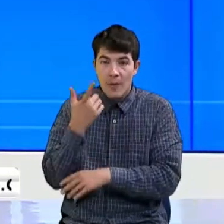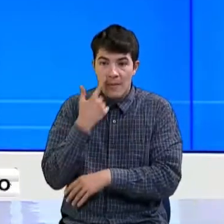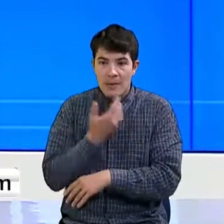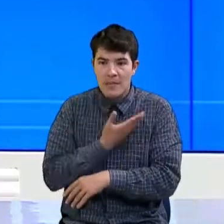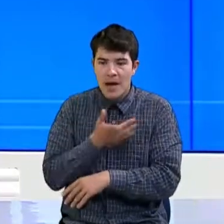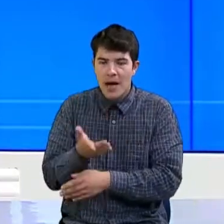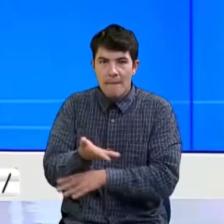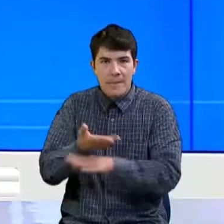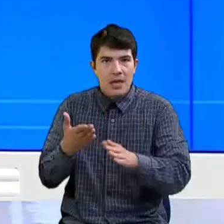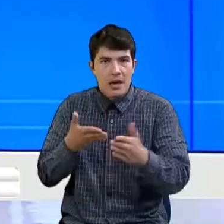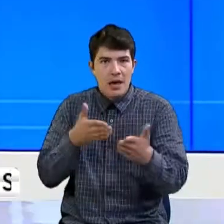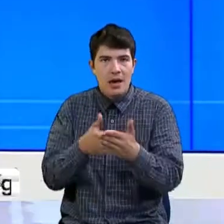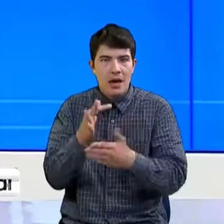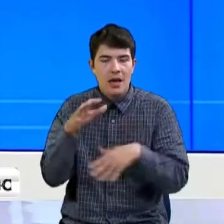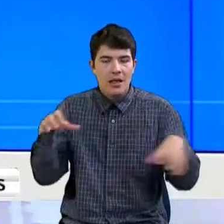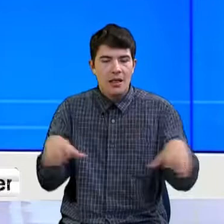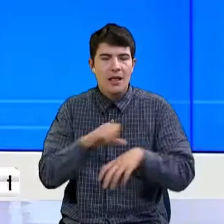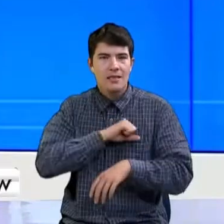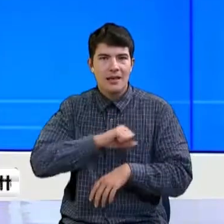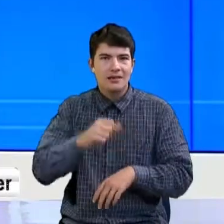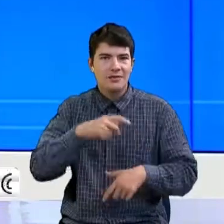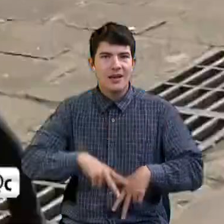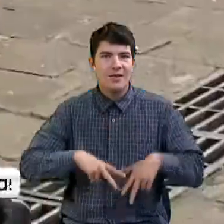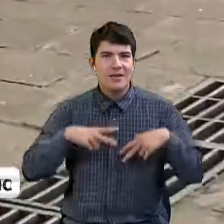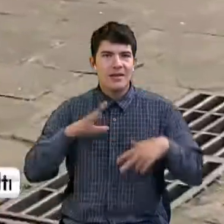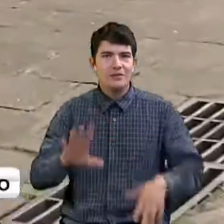con acción de tutela el derecho a la vida.